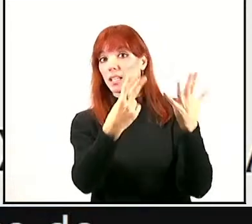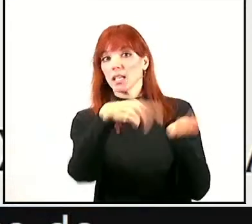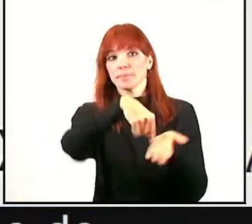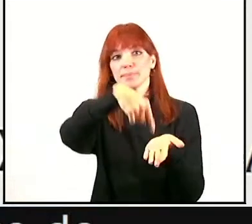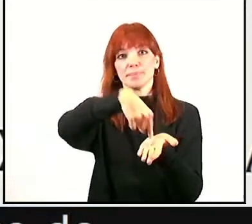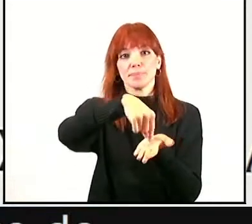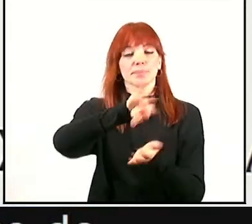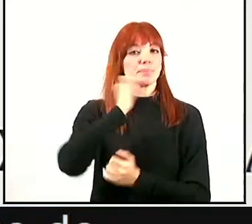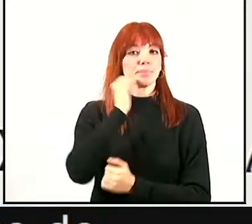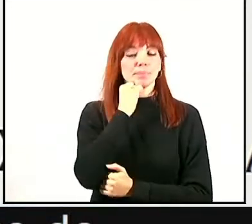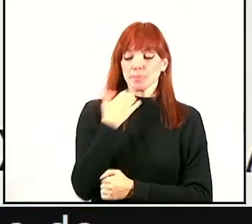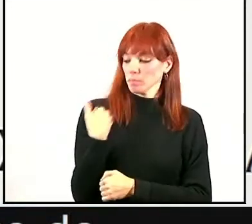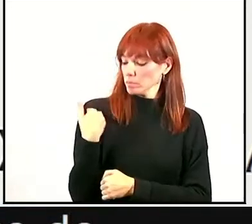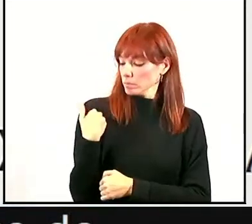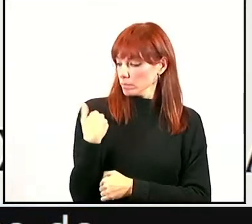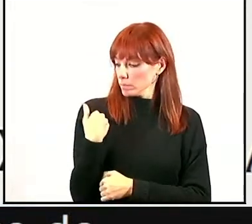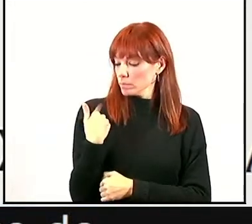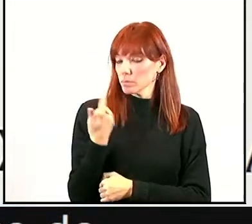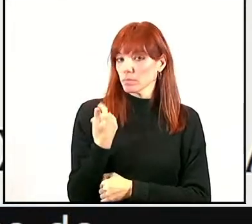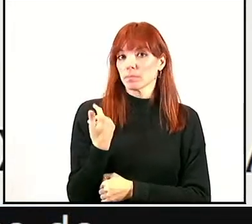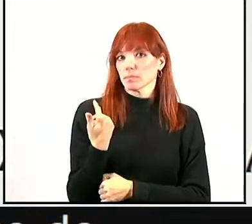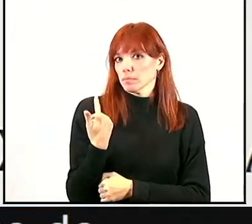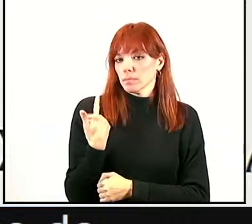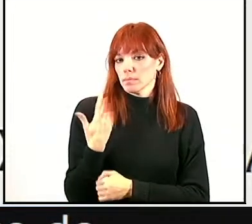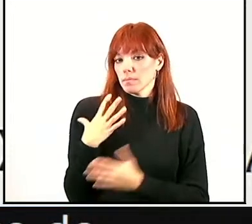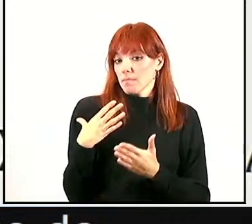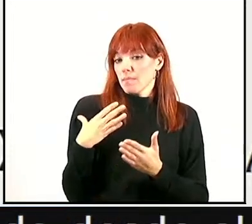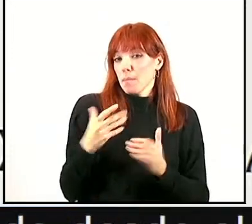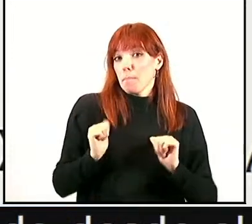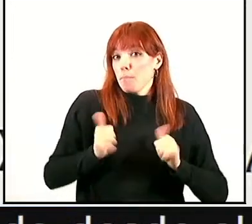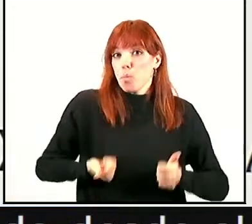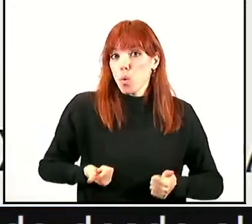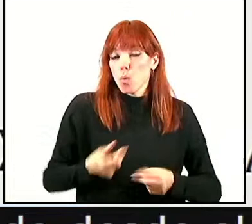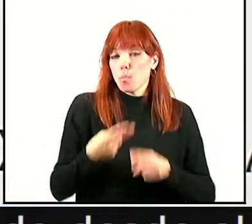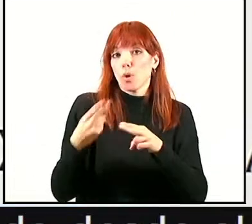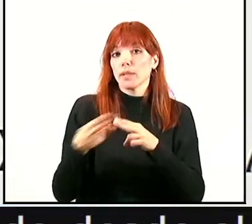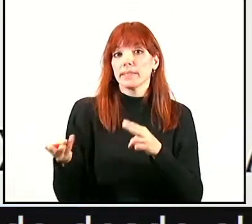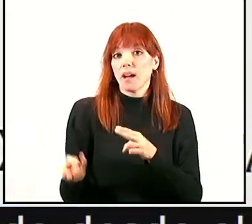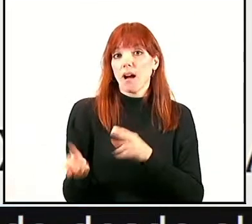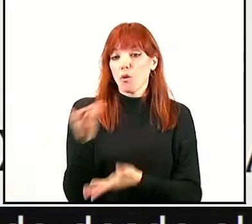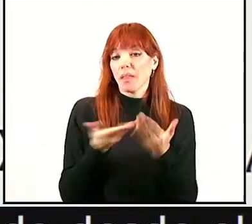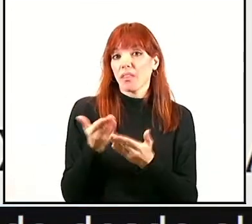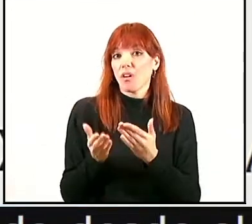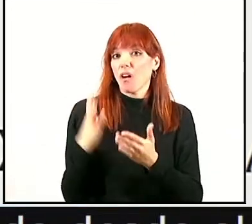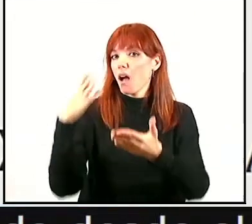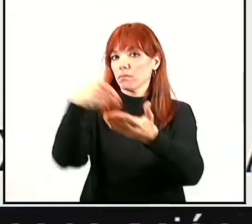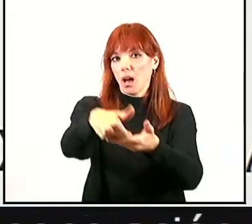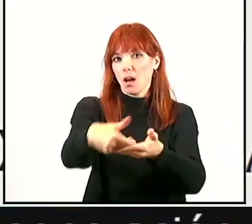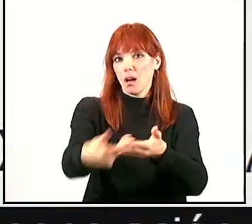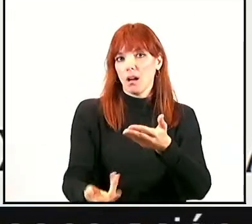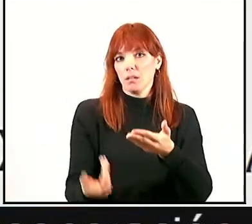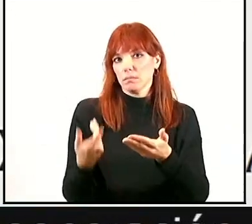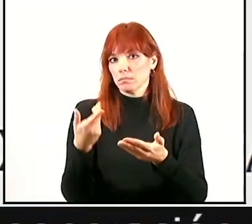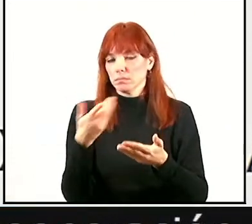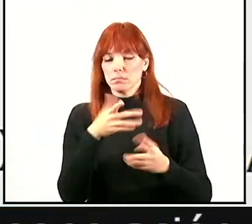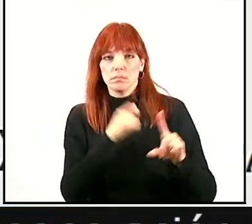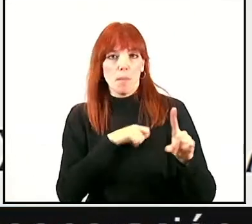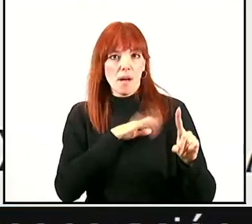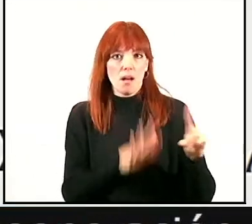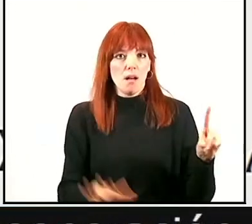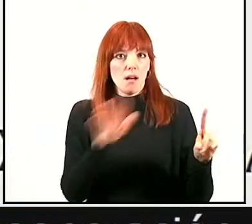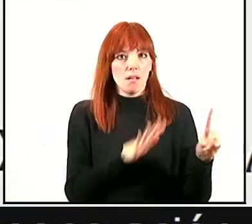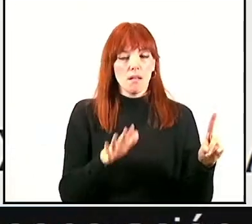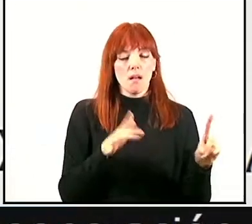reclamando desde el germen de lo que han sido las políticas de cooperación en Extremadura y en España, un compromiso que